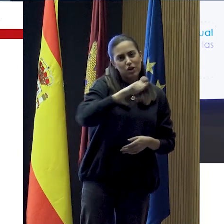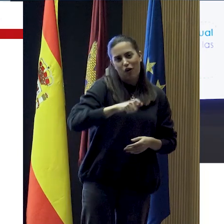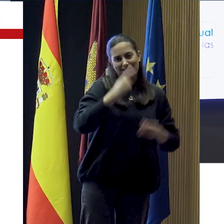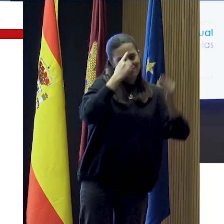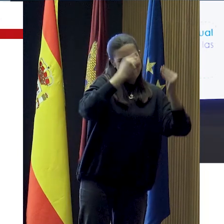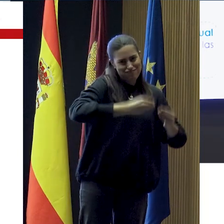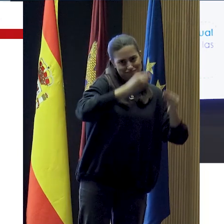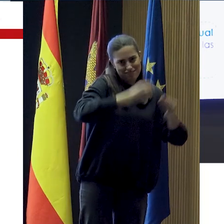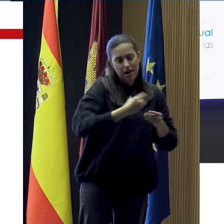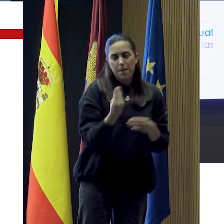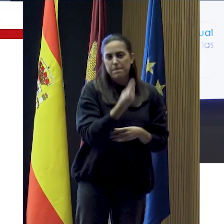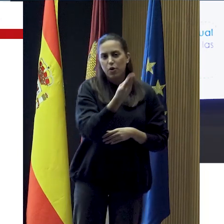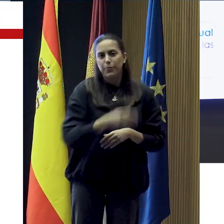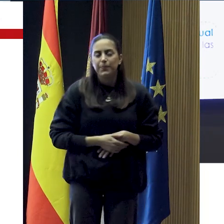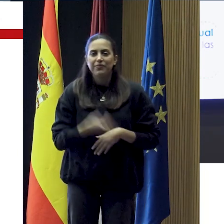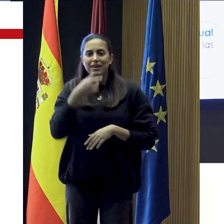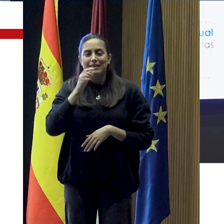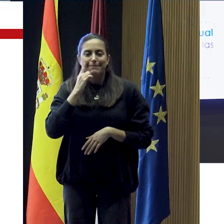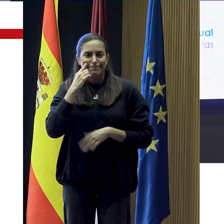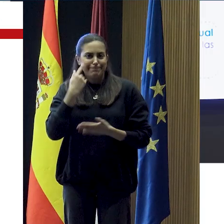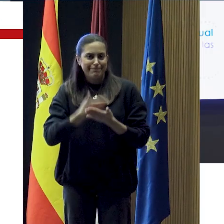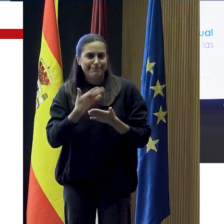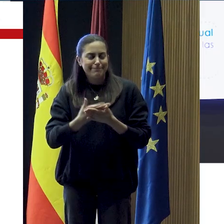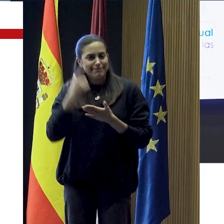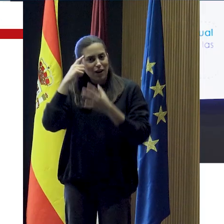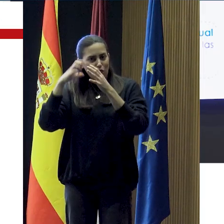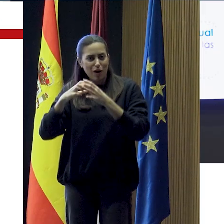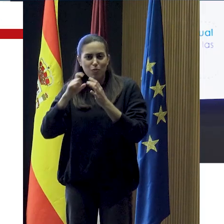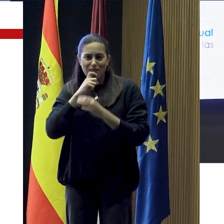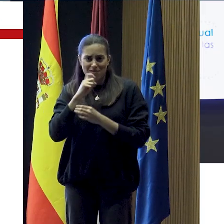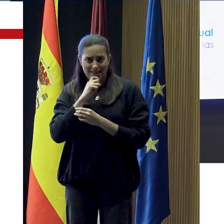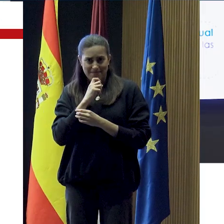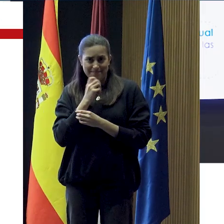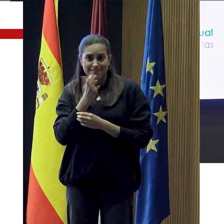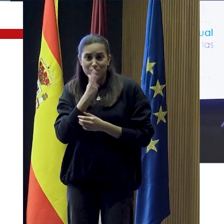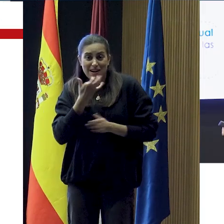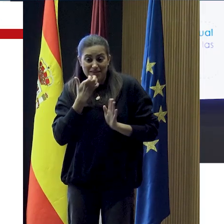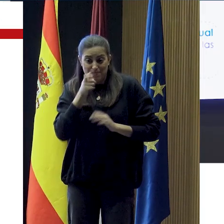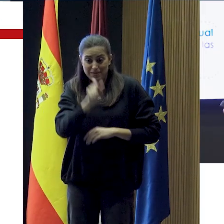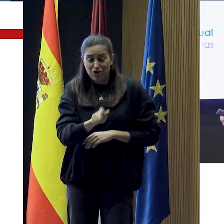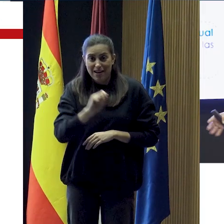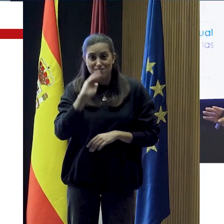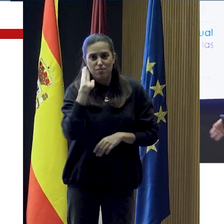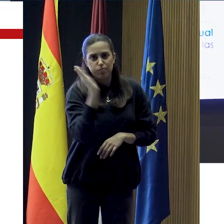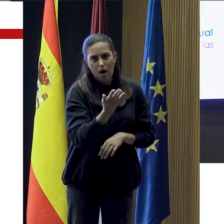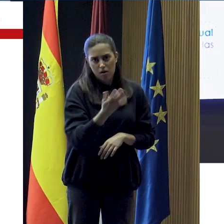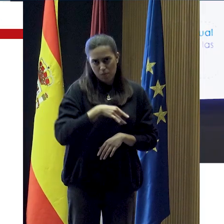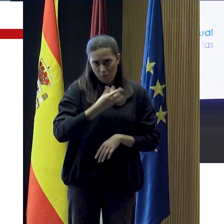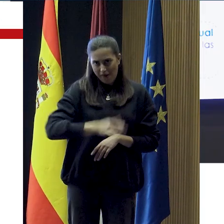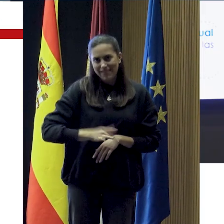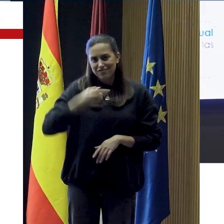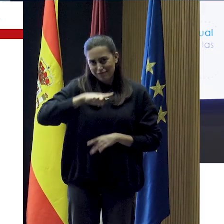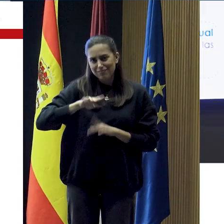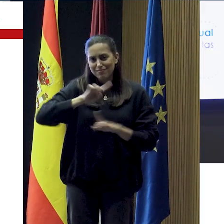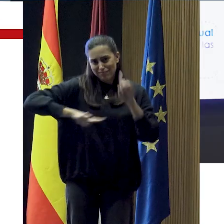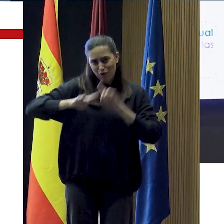pues evidentemente es una región muy complicada para trabajar con ella sin causarle daño al paciente. Por lo tanto, ahí tenemos un serio